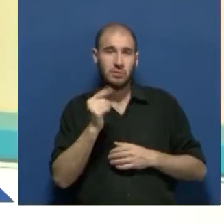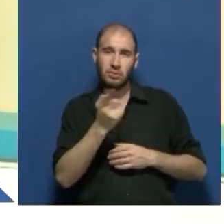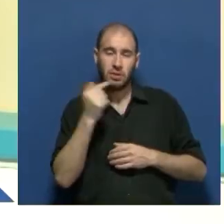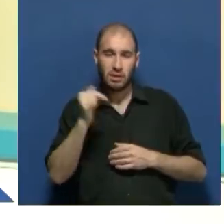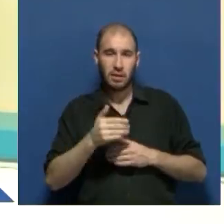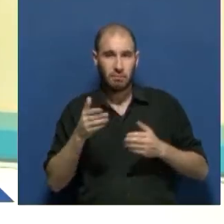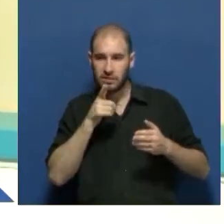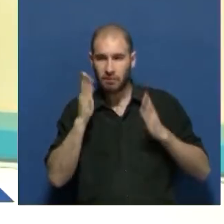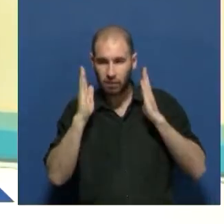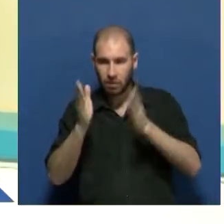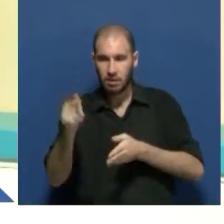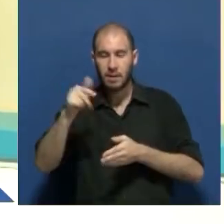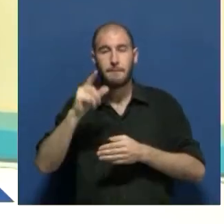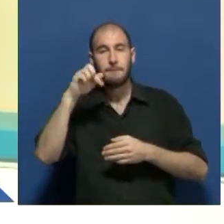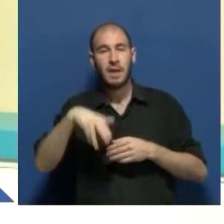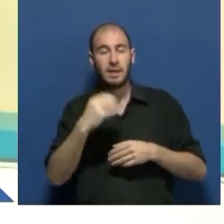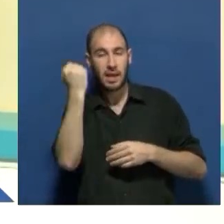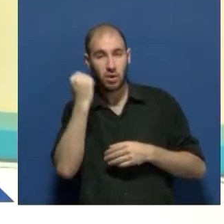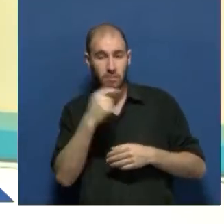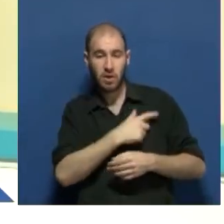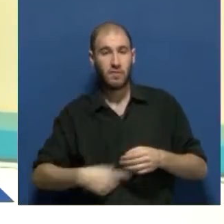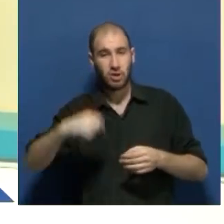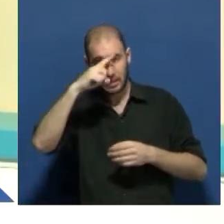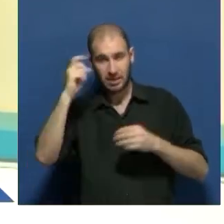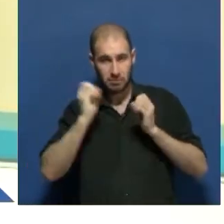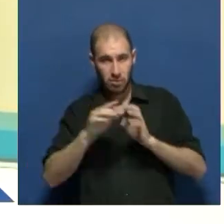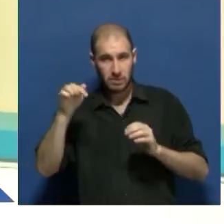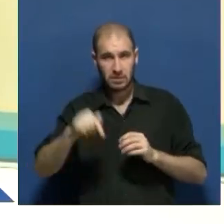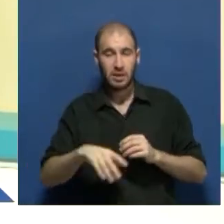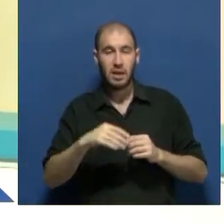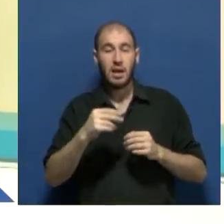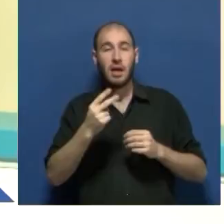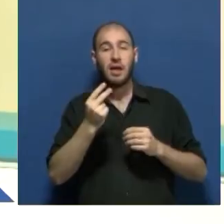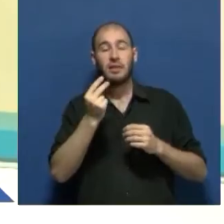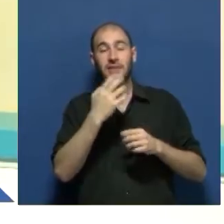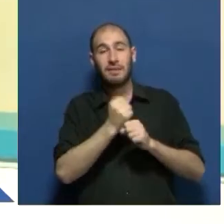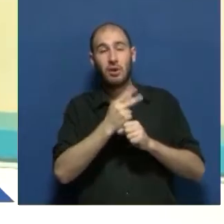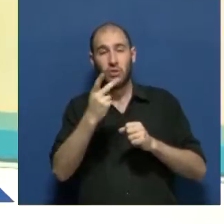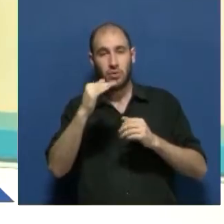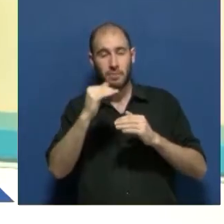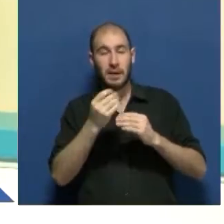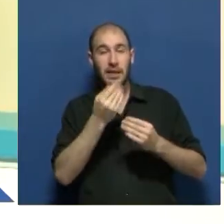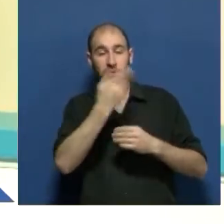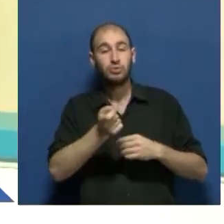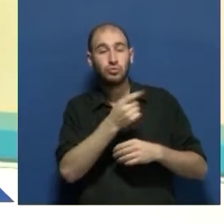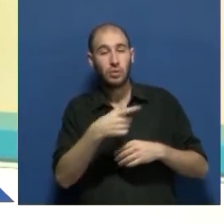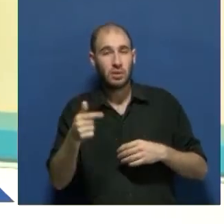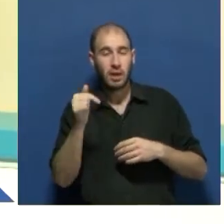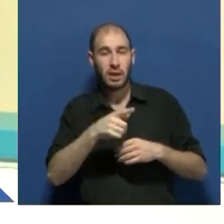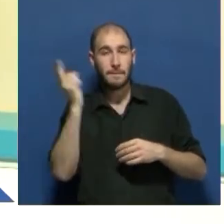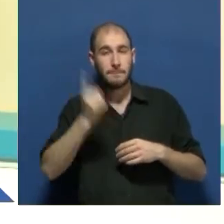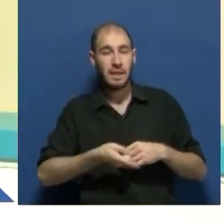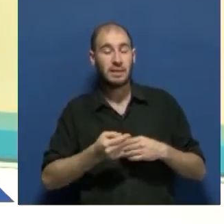hacia ese camino. Es decir, la política económica que está implementando el gobierno nacional es de 2 dígitos de desocupación, a fin de que los salarios los fije